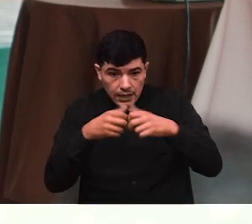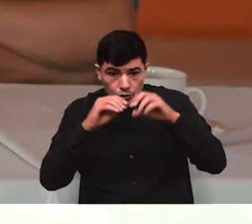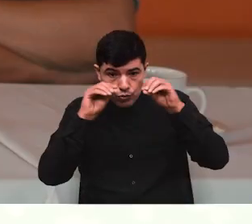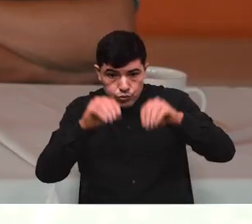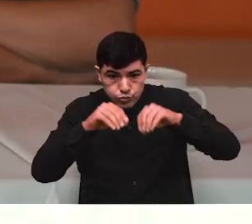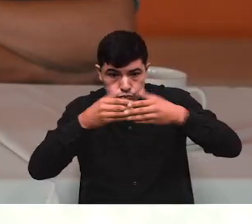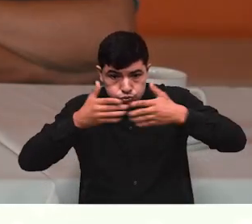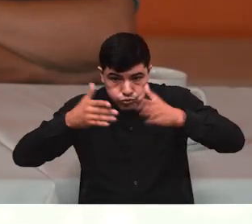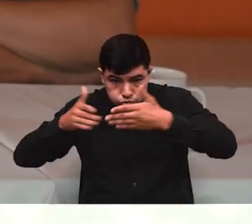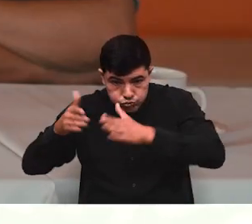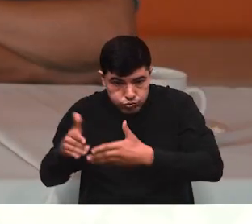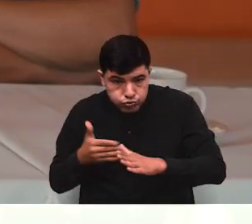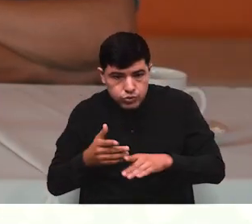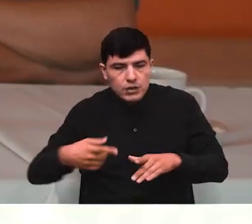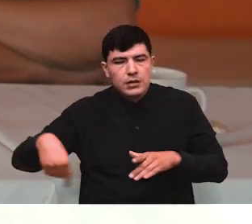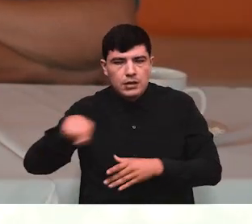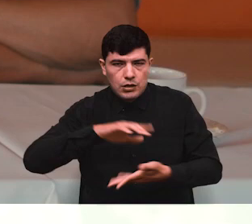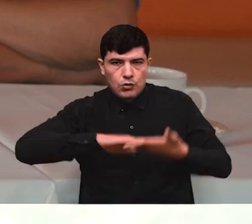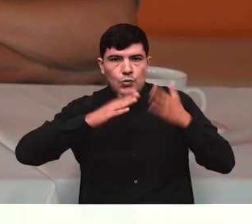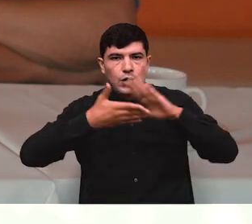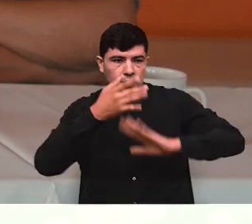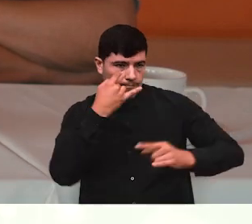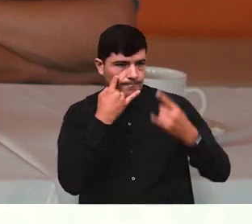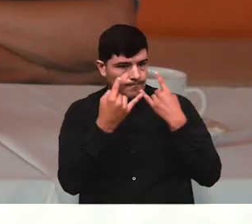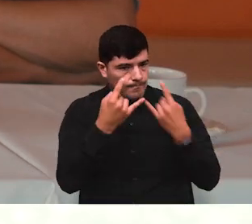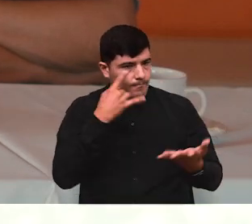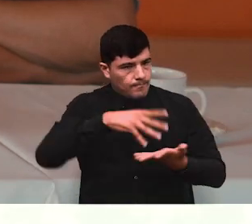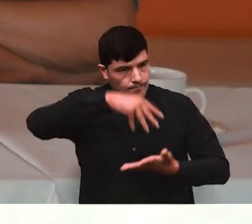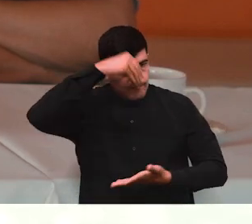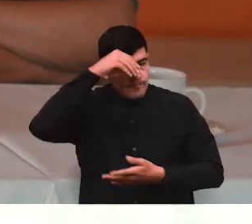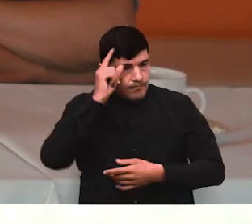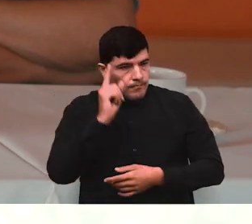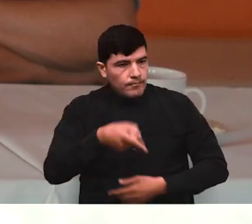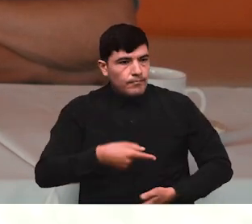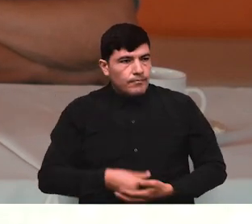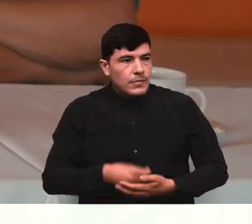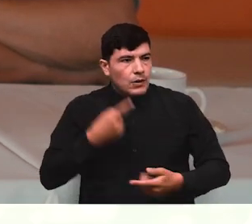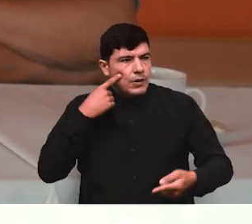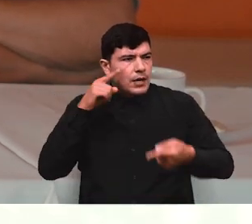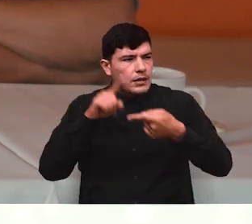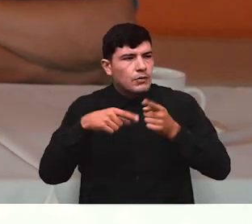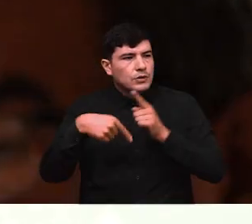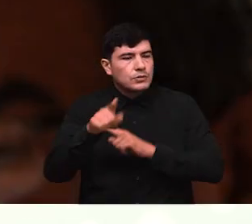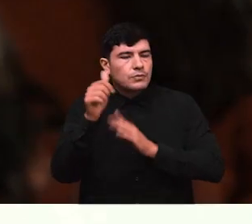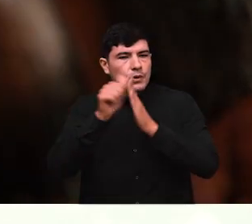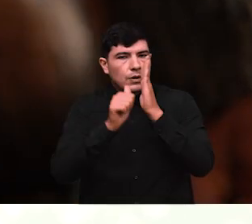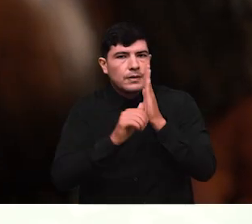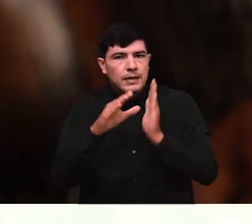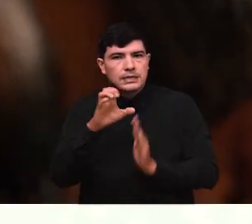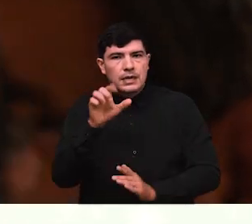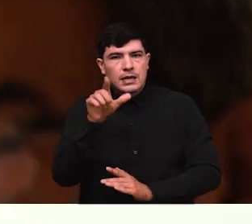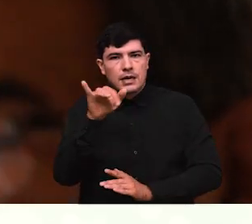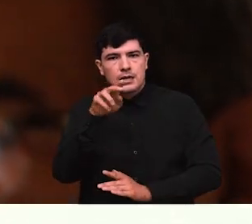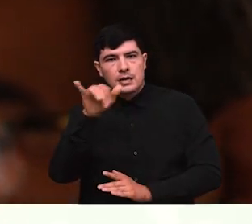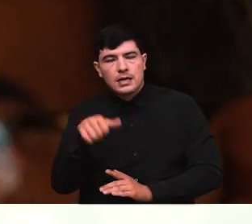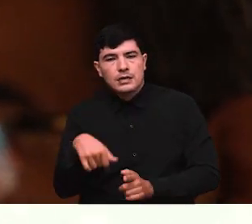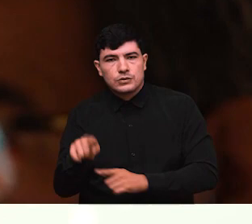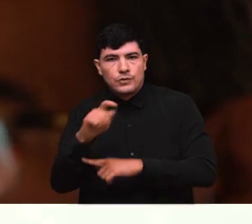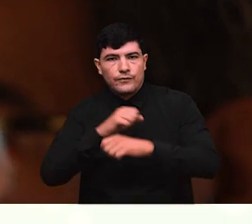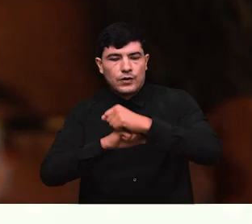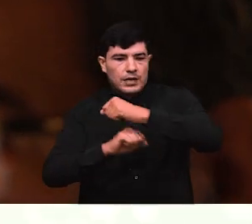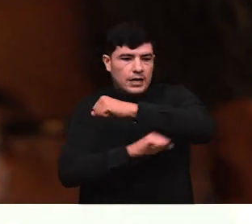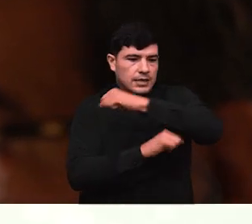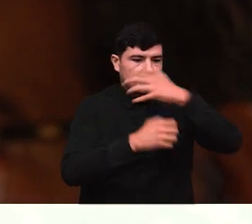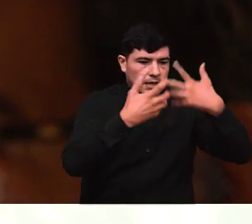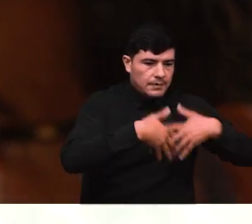para toda la comunidad comunera. El objetivo del programa Cercanía es fortalecer los lazos entre la empresa y nuestros